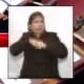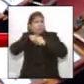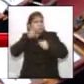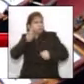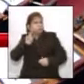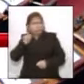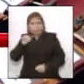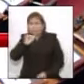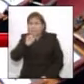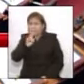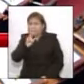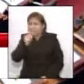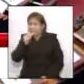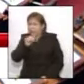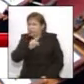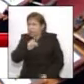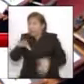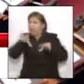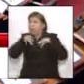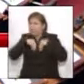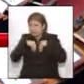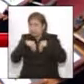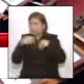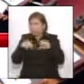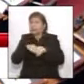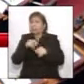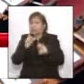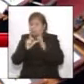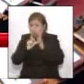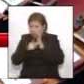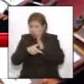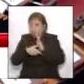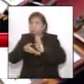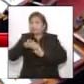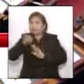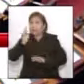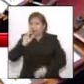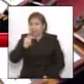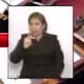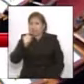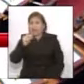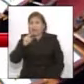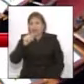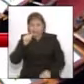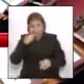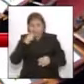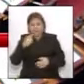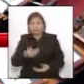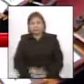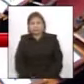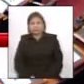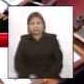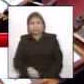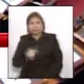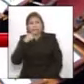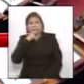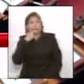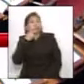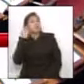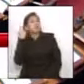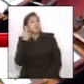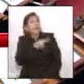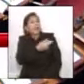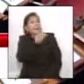renuncie Iván. Que le acepte la renuncia y después salga Karen y obviamente eso... Anteriormente usted me dijo,